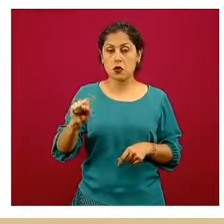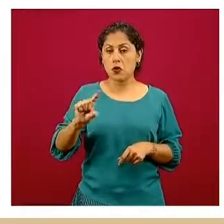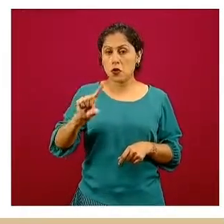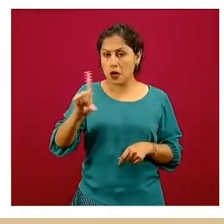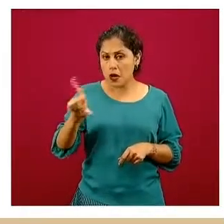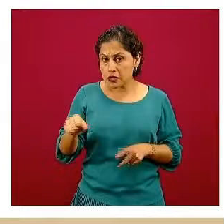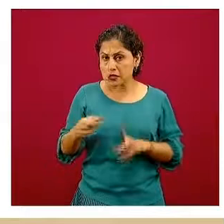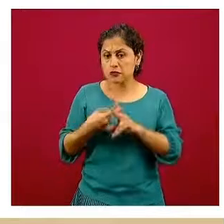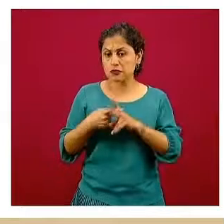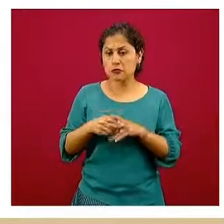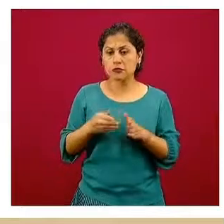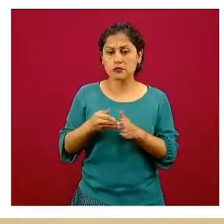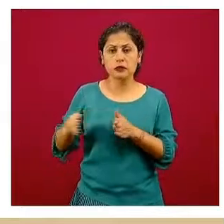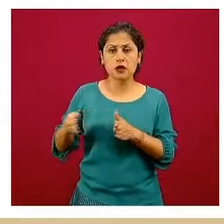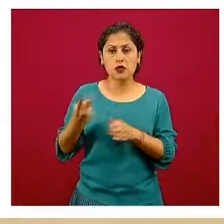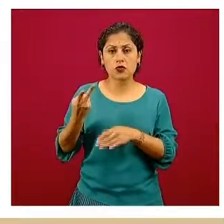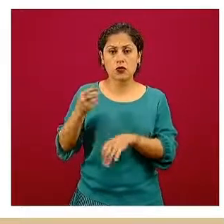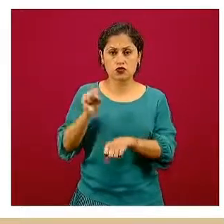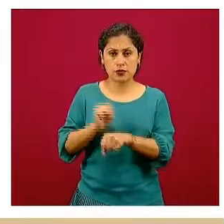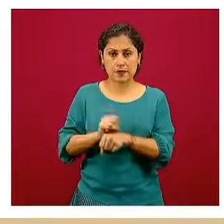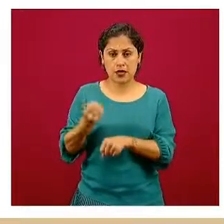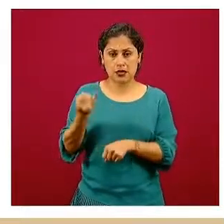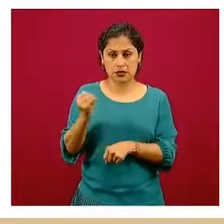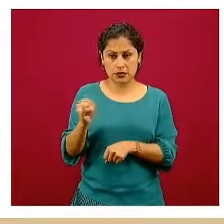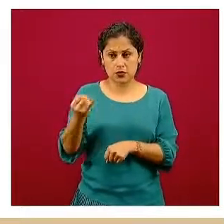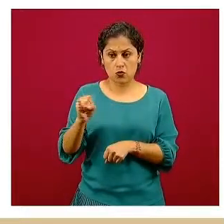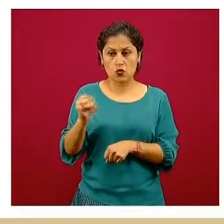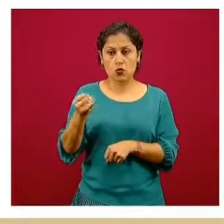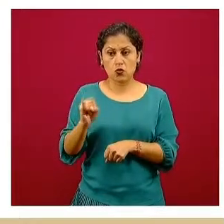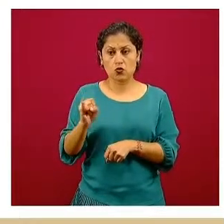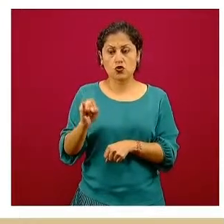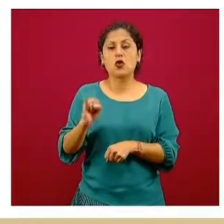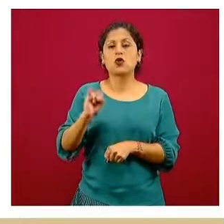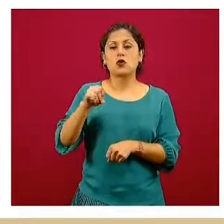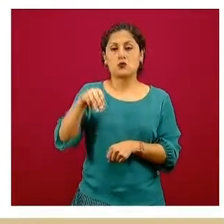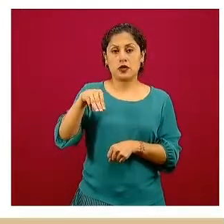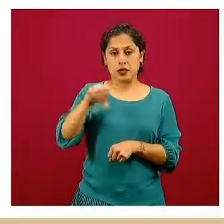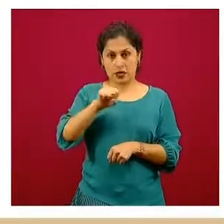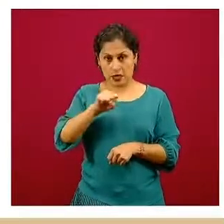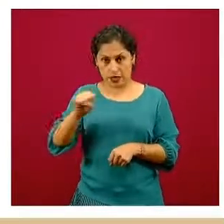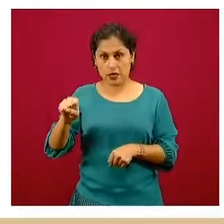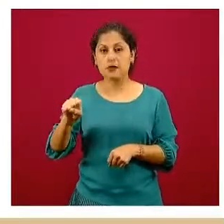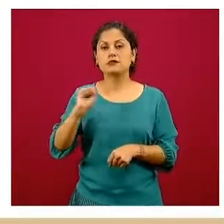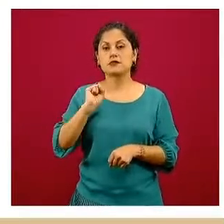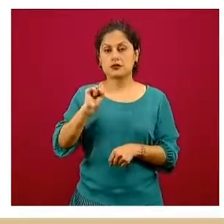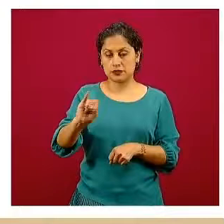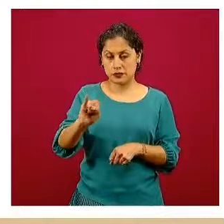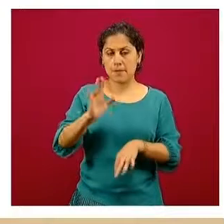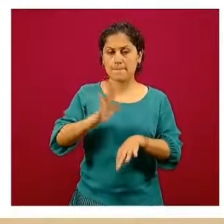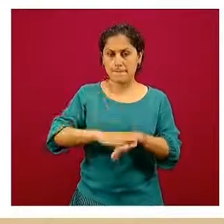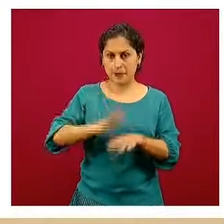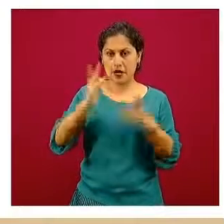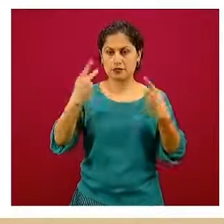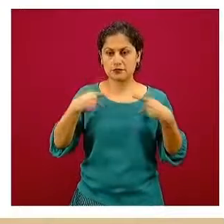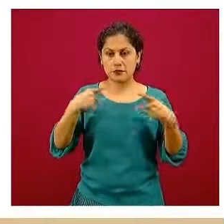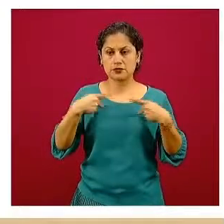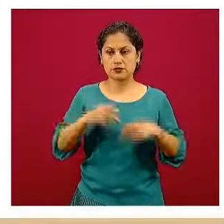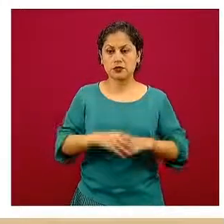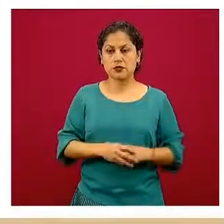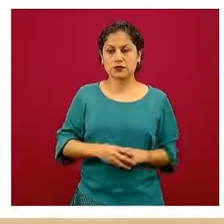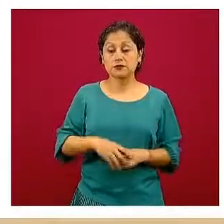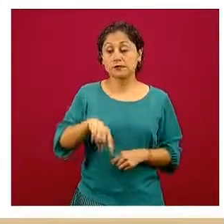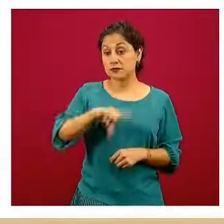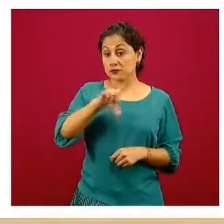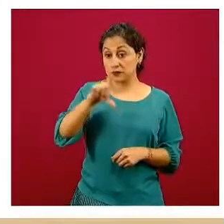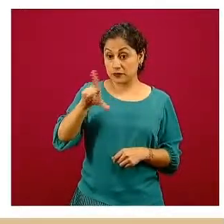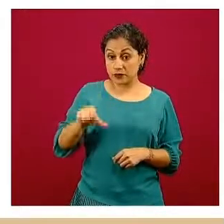que serían las 2 primeras semanas de junio, también el Instituto Mexicano del Seguro Social con una importante participación, y ya